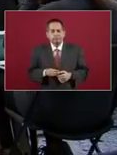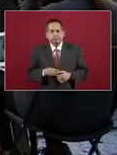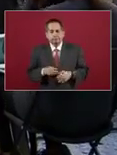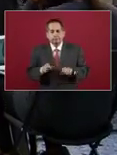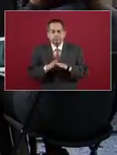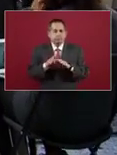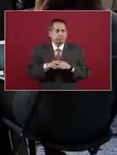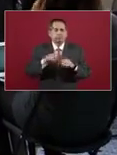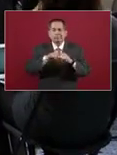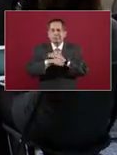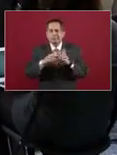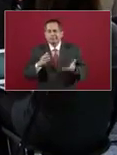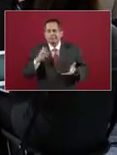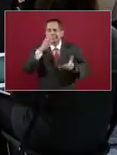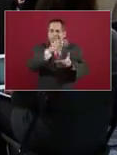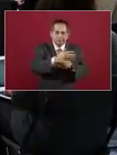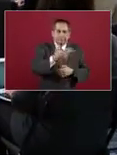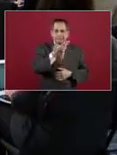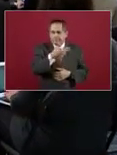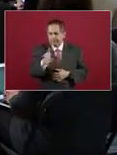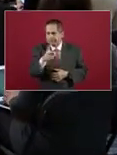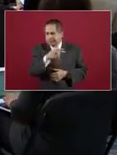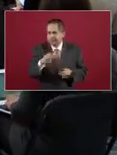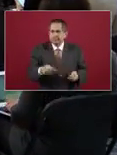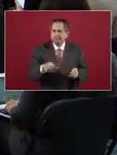establecimientos comerciales, a restaurantes,